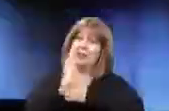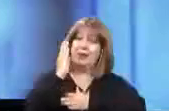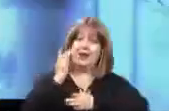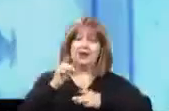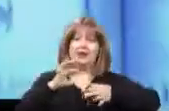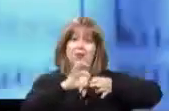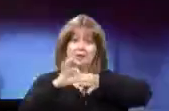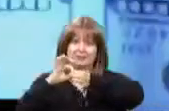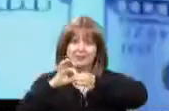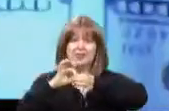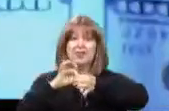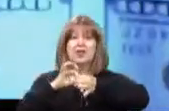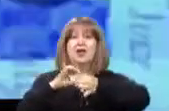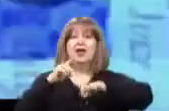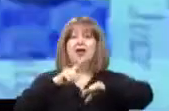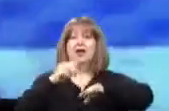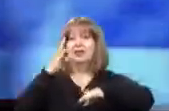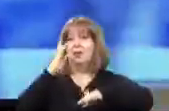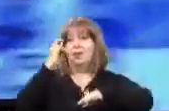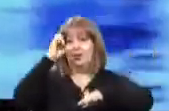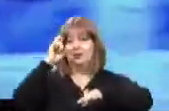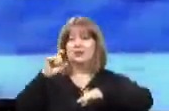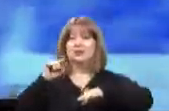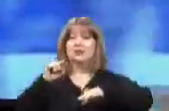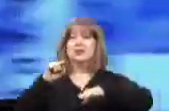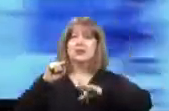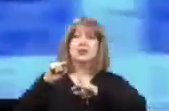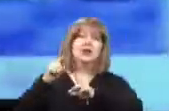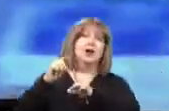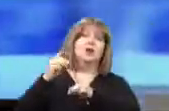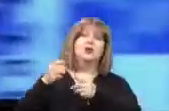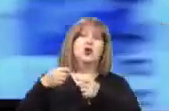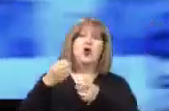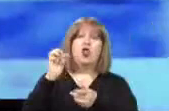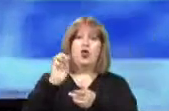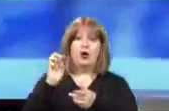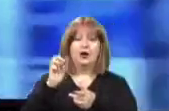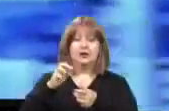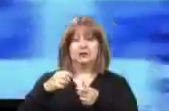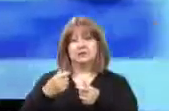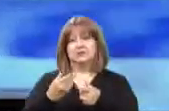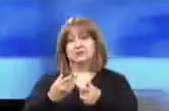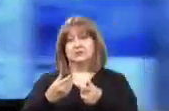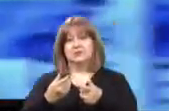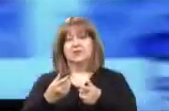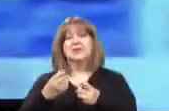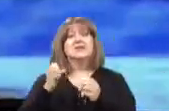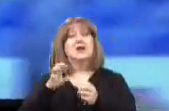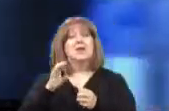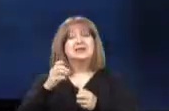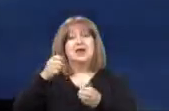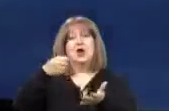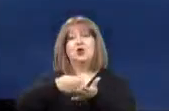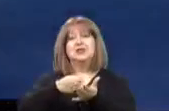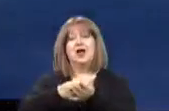de la mano. Venía bastante atrasado el blue con respecto a lo que estaba pasando con el dólar financiero. Bien, hay operaciones de lo que es el contado con liquidaciones